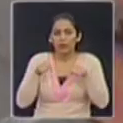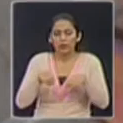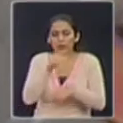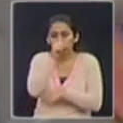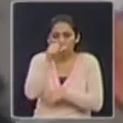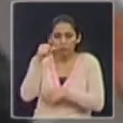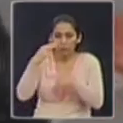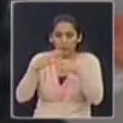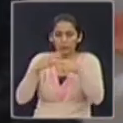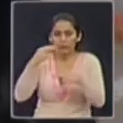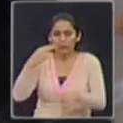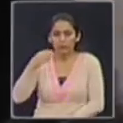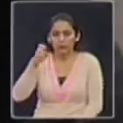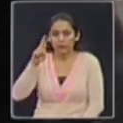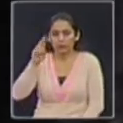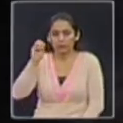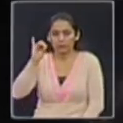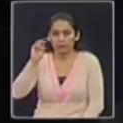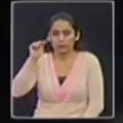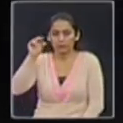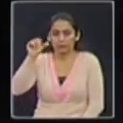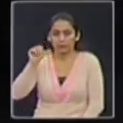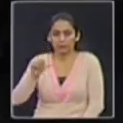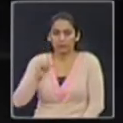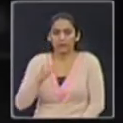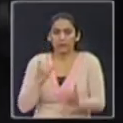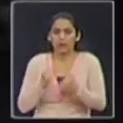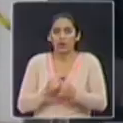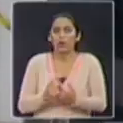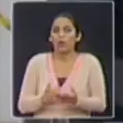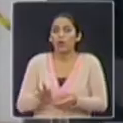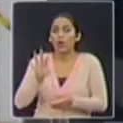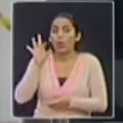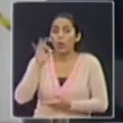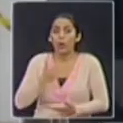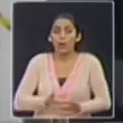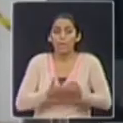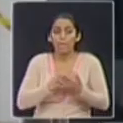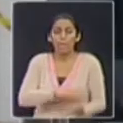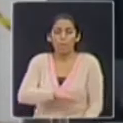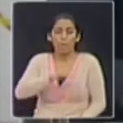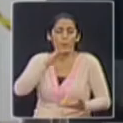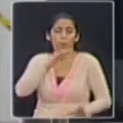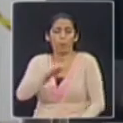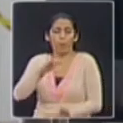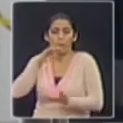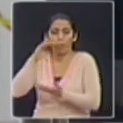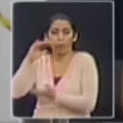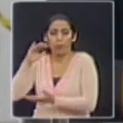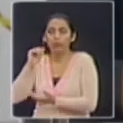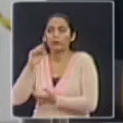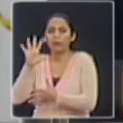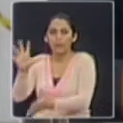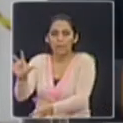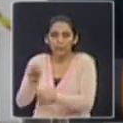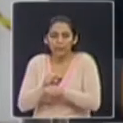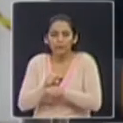total se evitó que 9 toneladas de sustancias sean consumidas. Tenemos